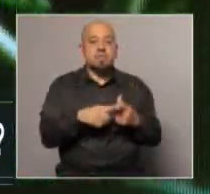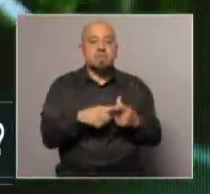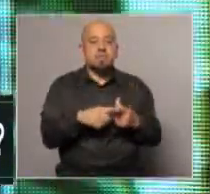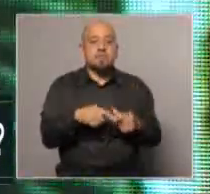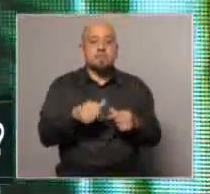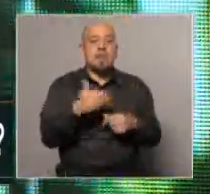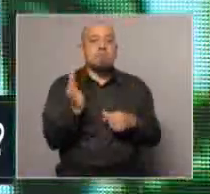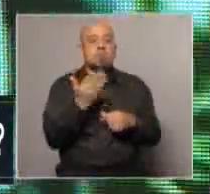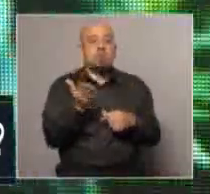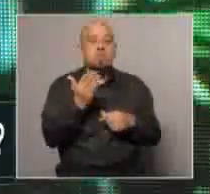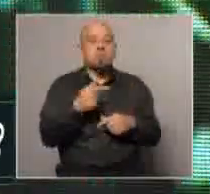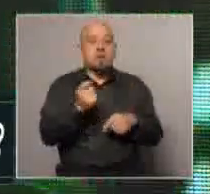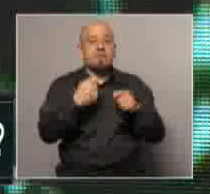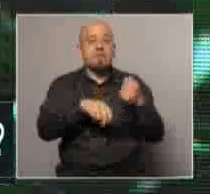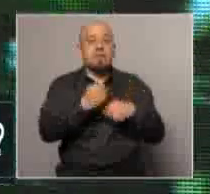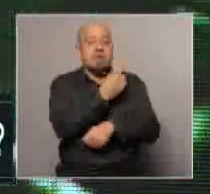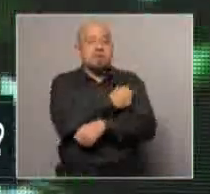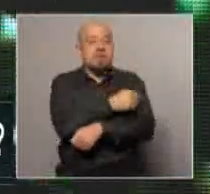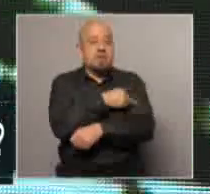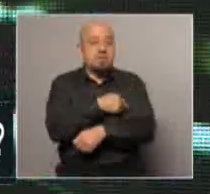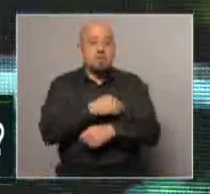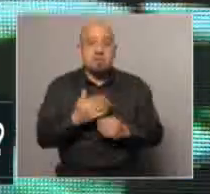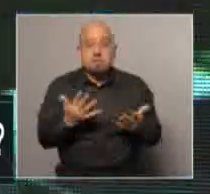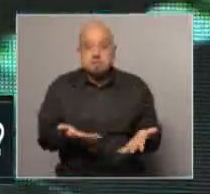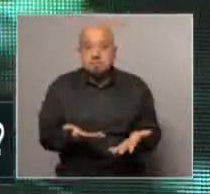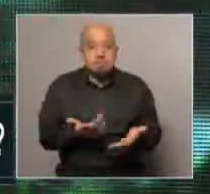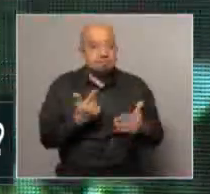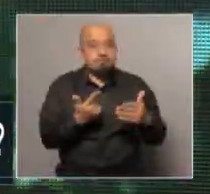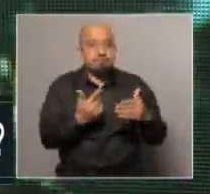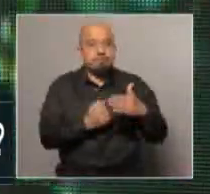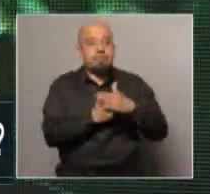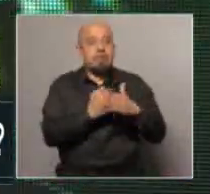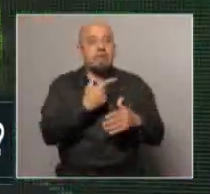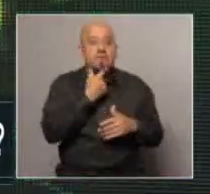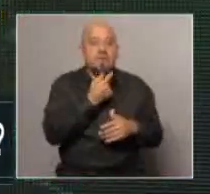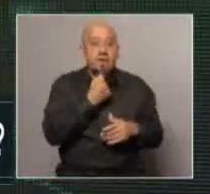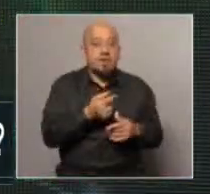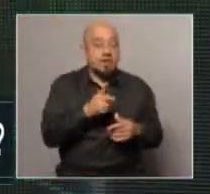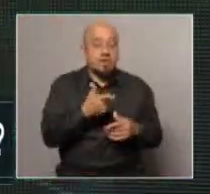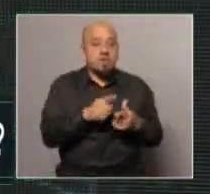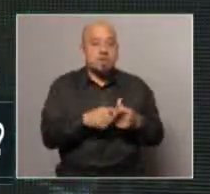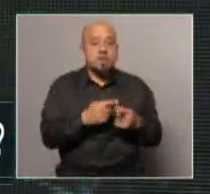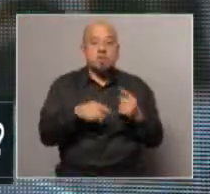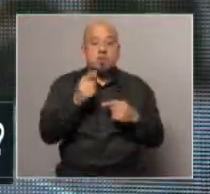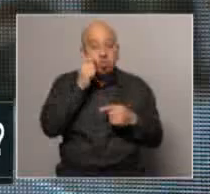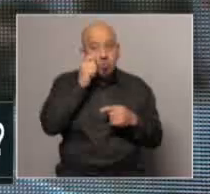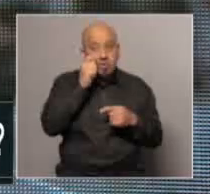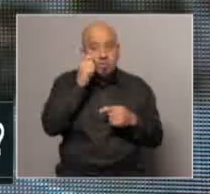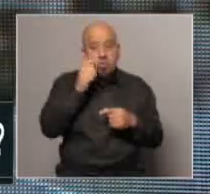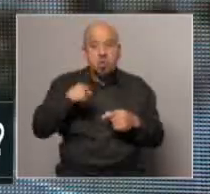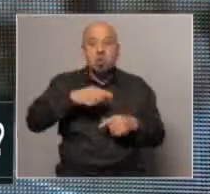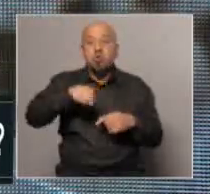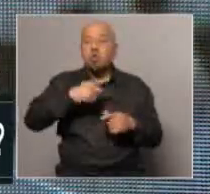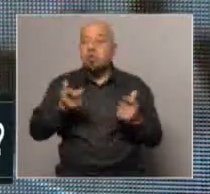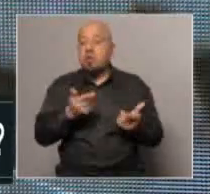el que producimos para vender en las farmacias. Claro, por eso. Sí, por eso hay que ver de dónde saldría el cannabis que eventualmente comprarían los turistas y dónde